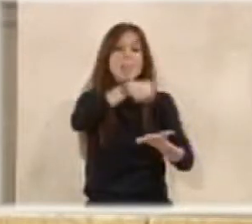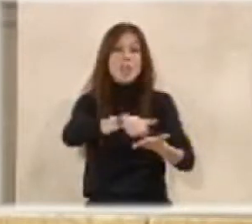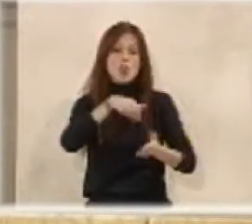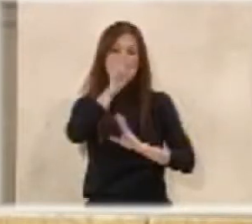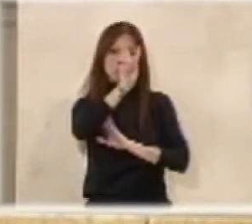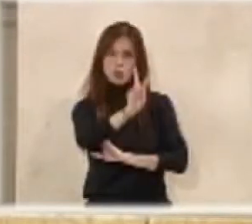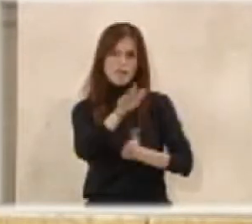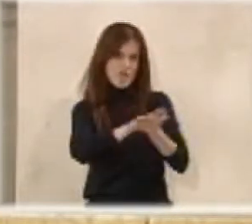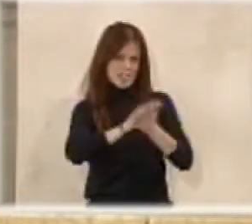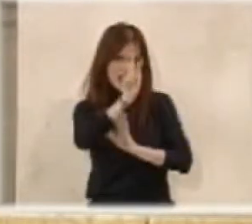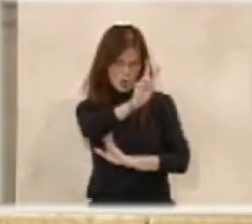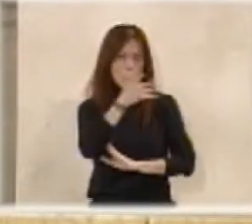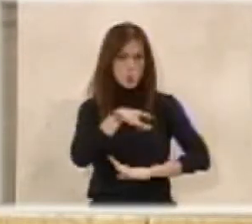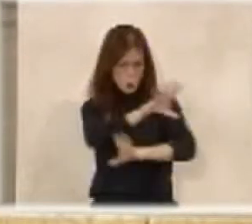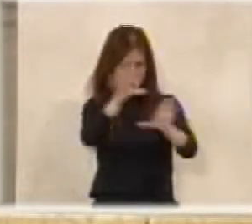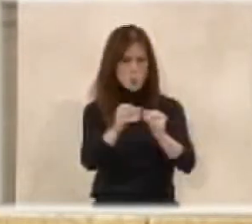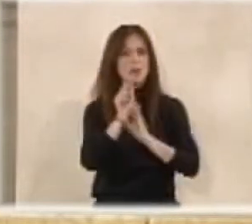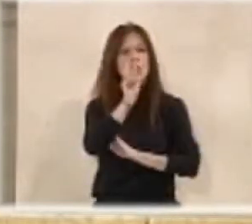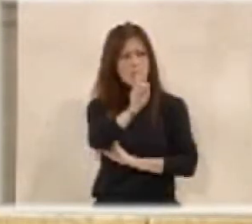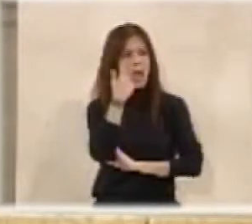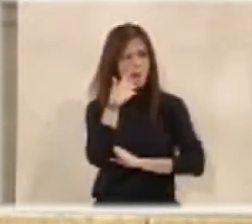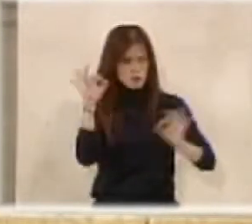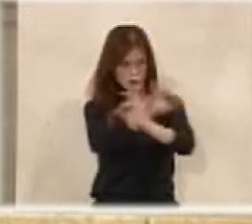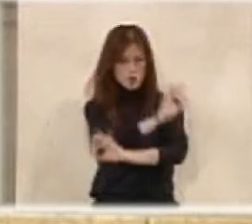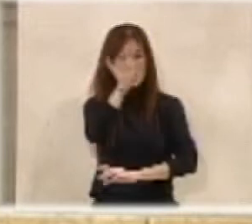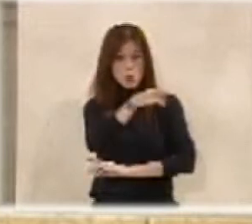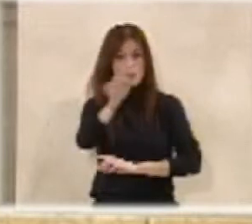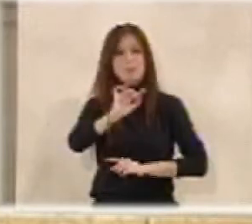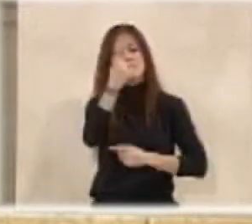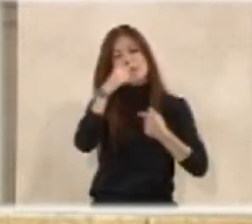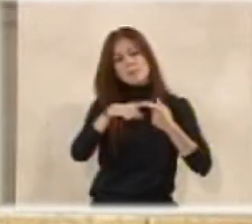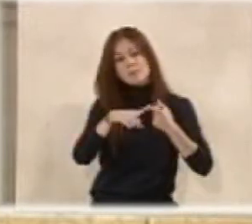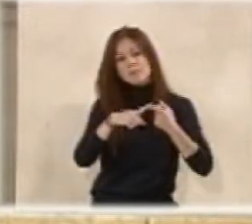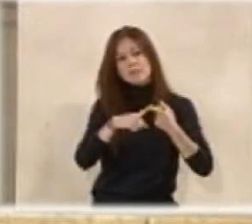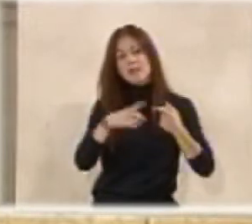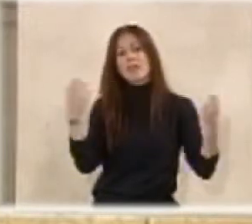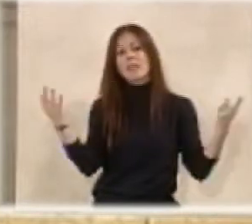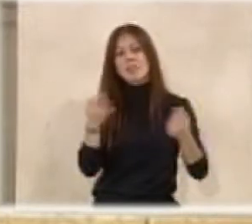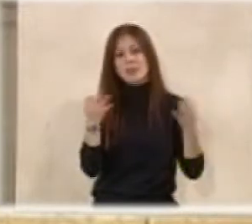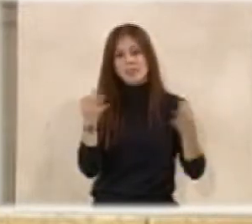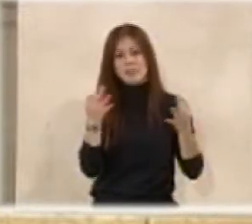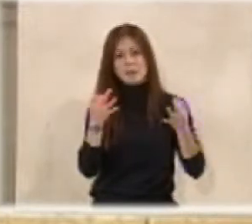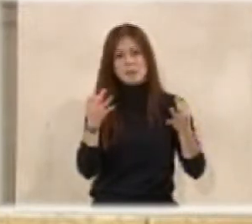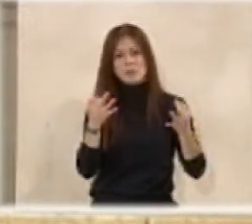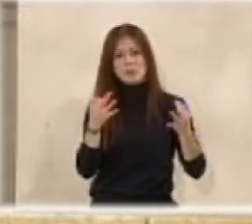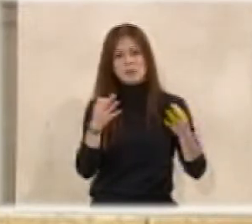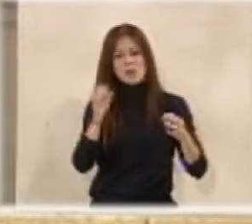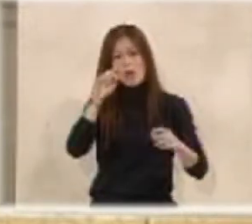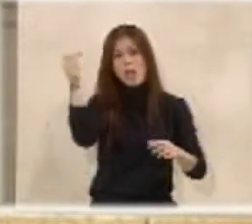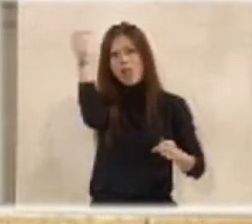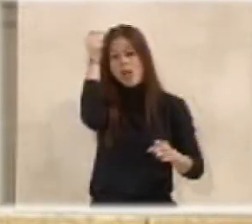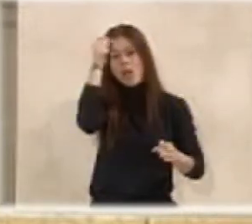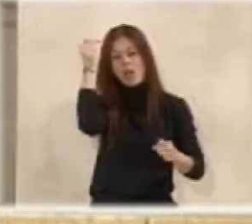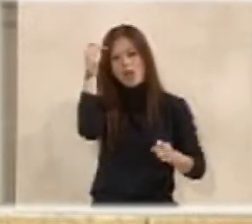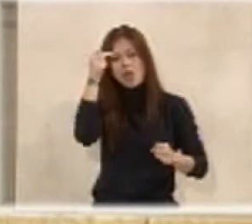dos fundamentalmente. Las podemos resumir en dos, a ver si me equivoco. La primera era que rompiéramos esa negatividad que había